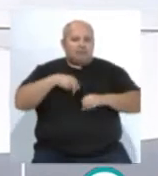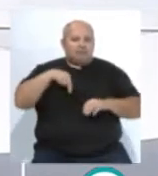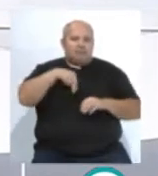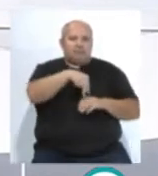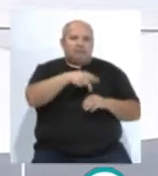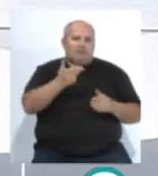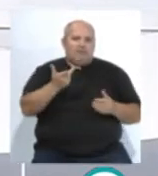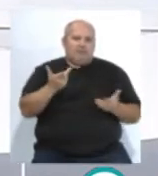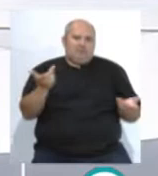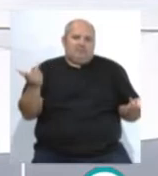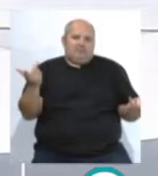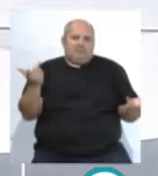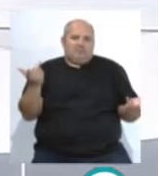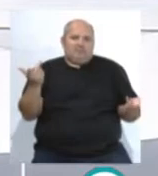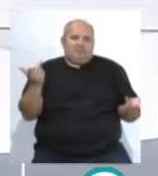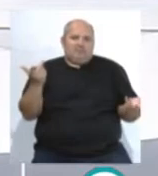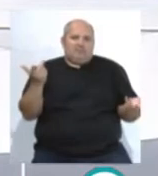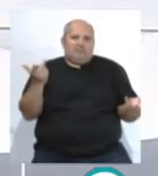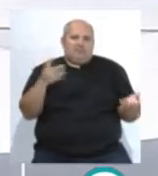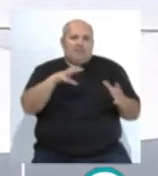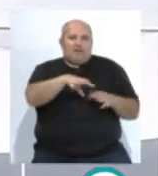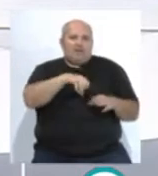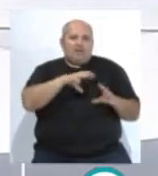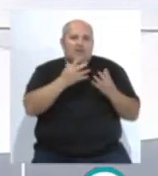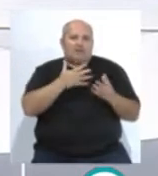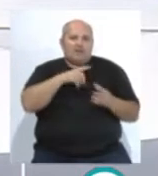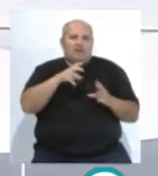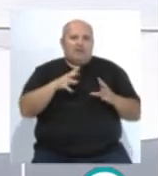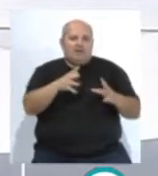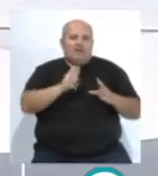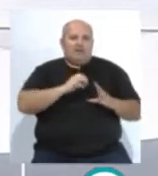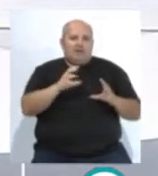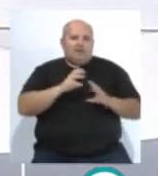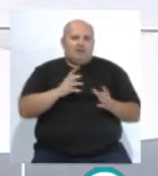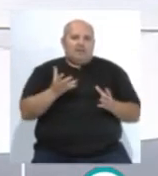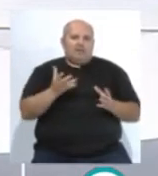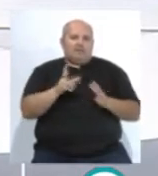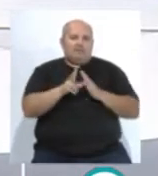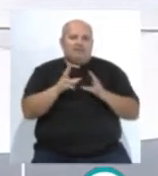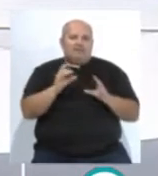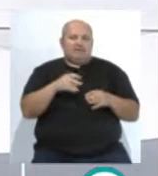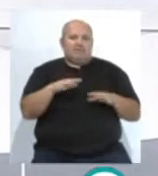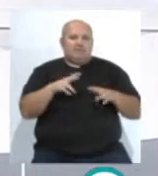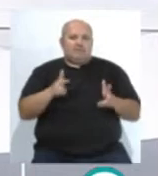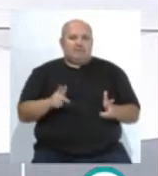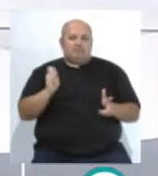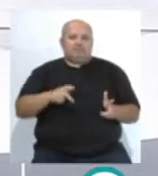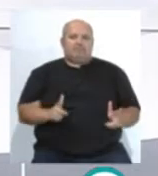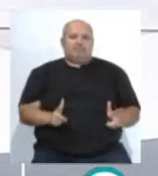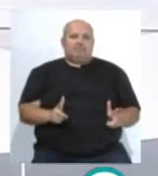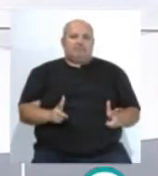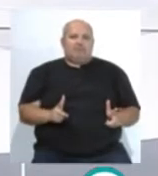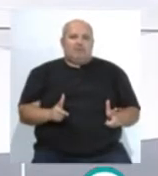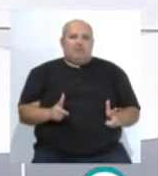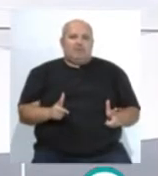ellos también, pero a ellos les venía... Hasta el recoge pelota, para que el recoge pelota se lo entregara en la mano sin moverse el recoge pelota.